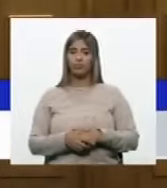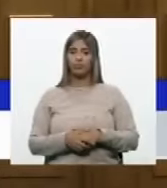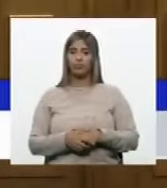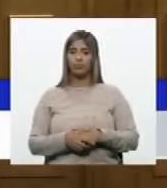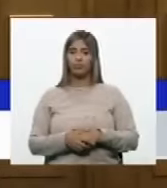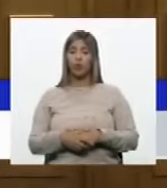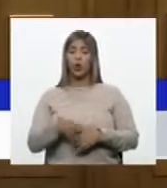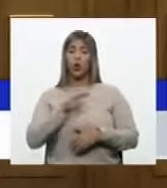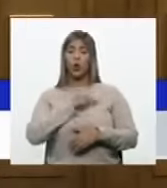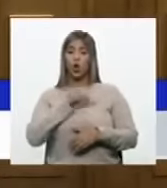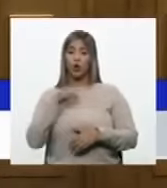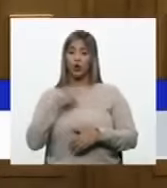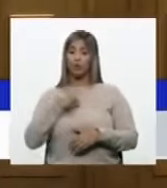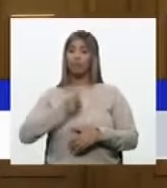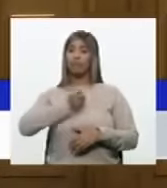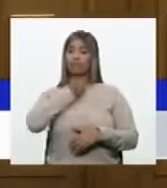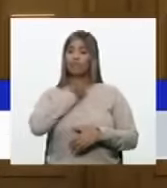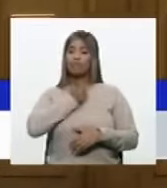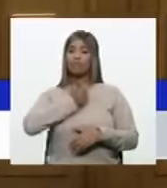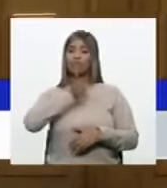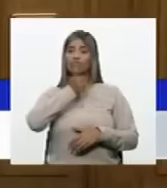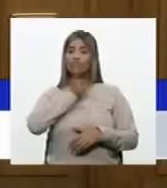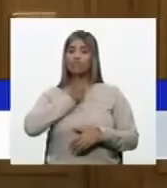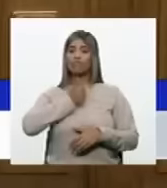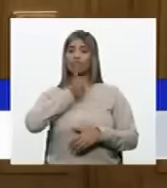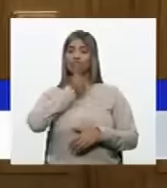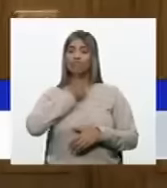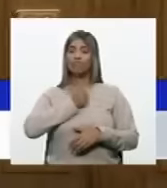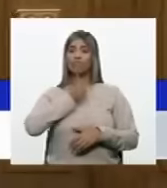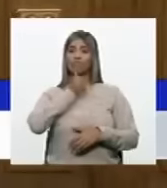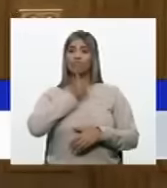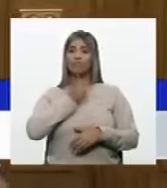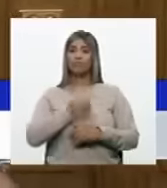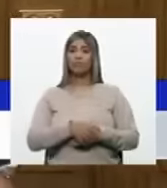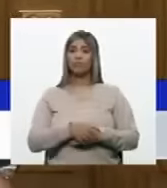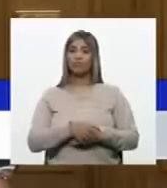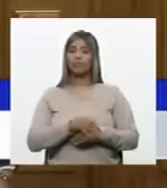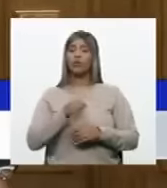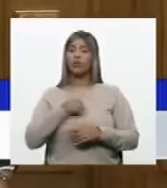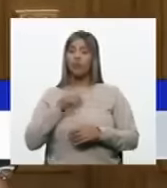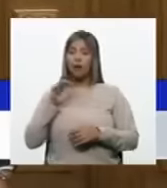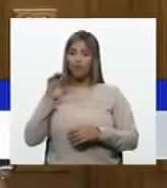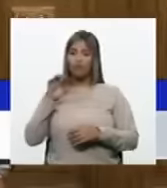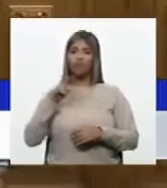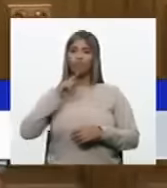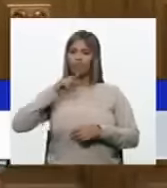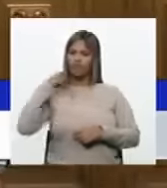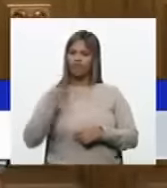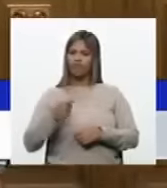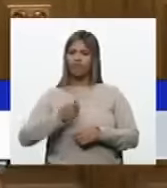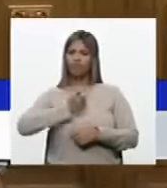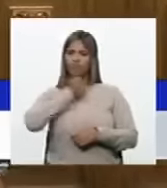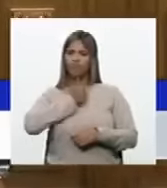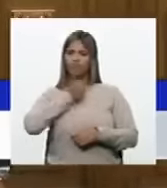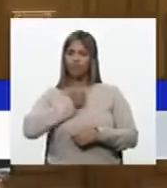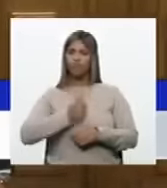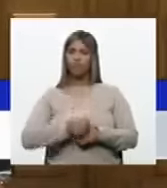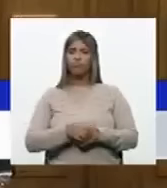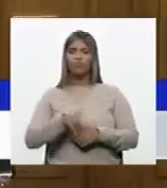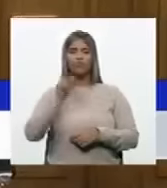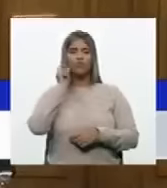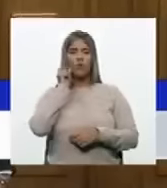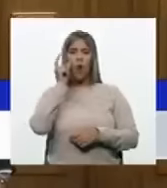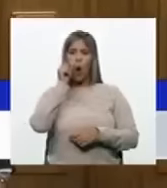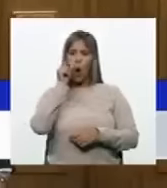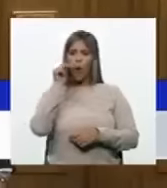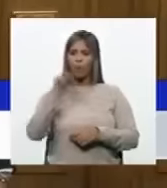Y nosotros aguantamos la pela y nos portamos como unos patriotas y como unos varones y mujeres y